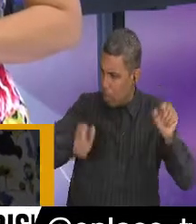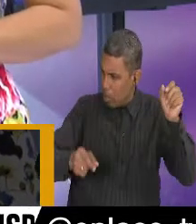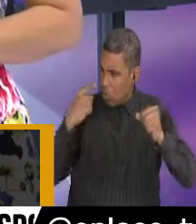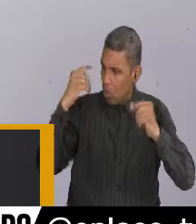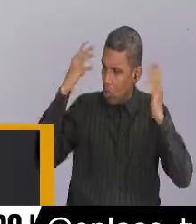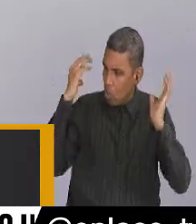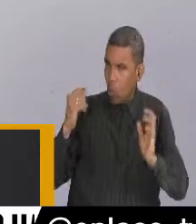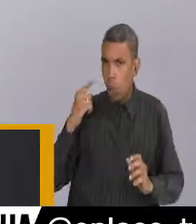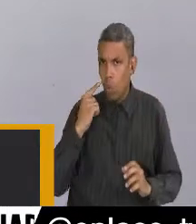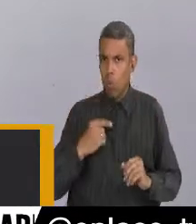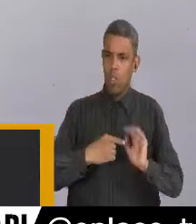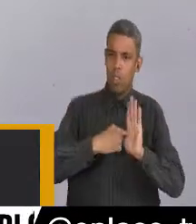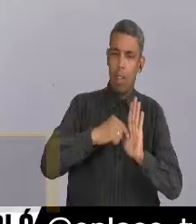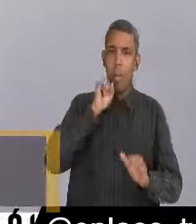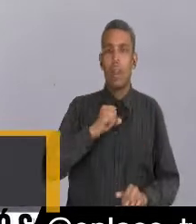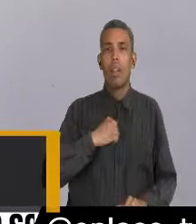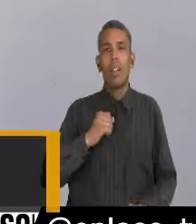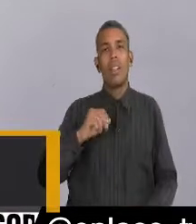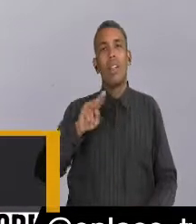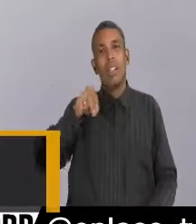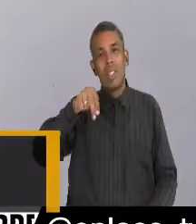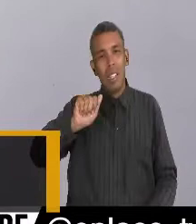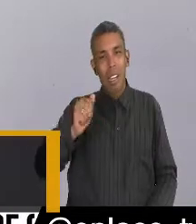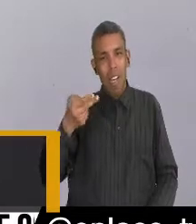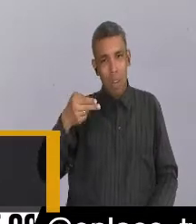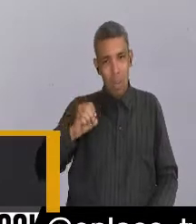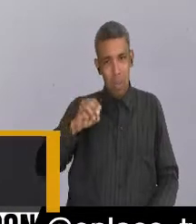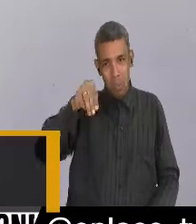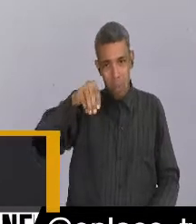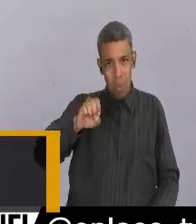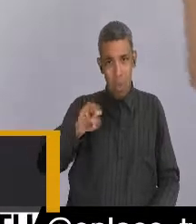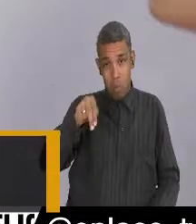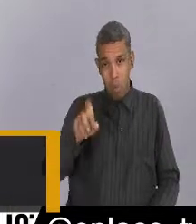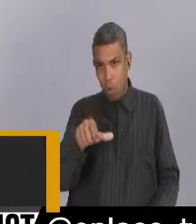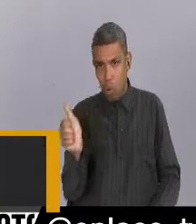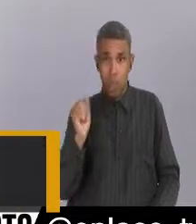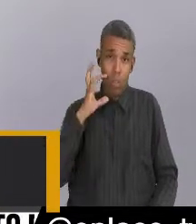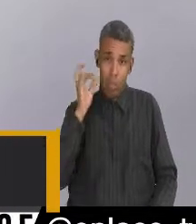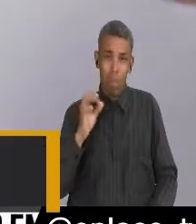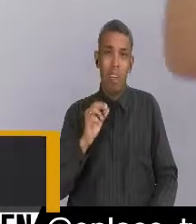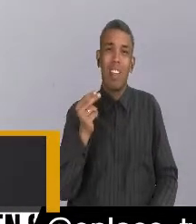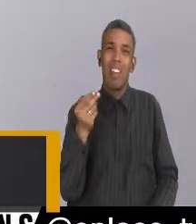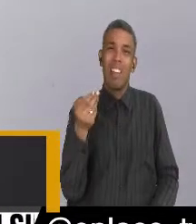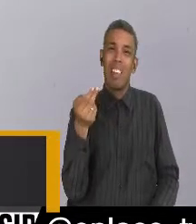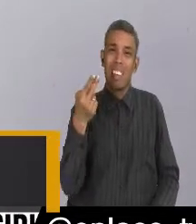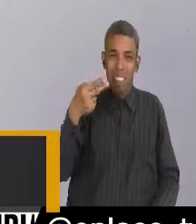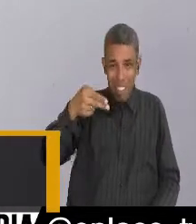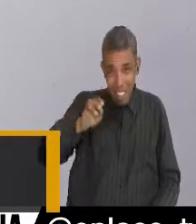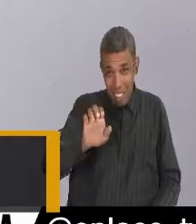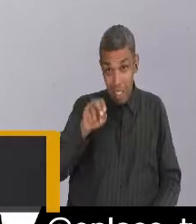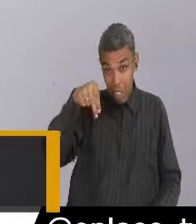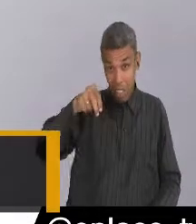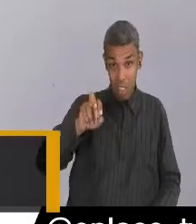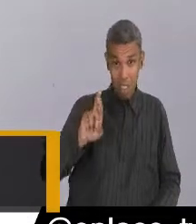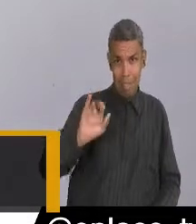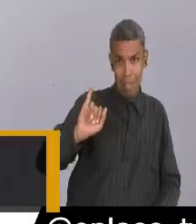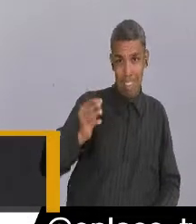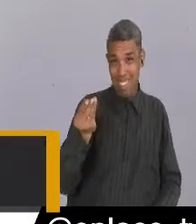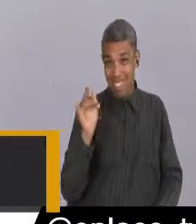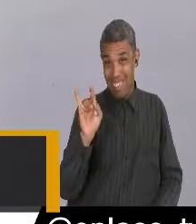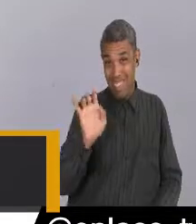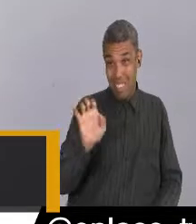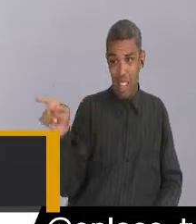Mont y Enrique Serrano nos estarán acompañando en una tarde de mucha literatura. Queremos que todos los barranqueños, pues, no